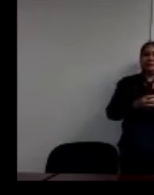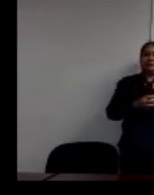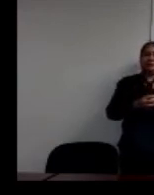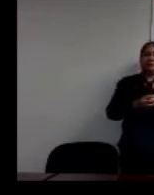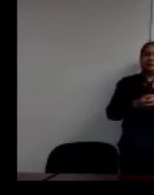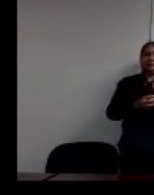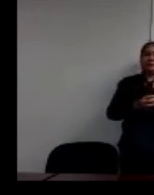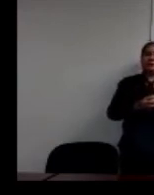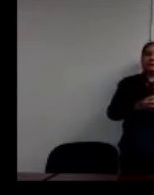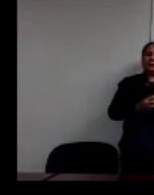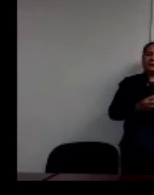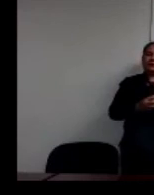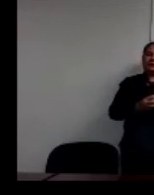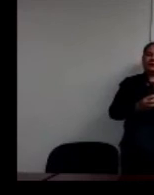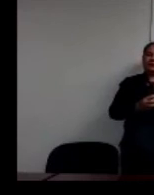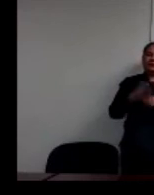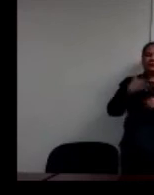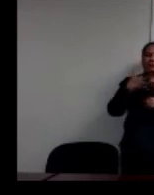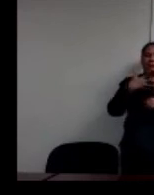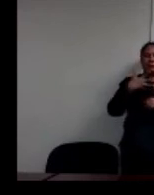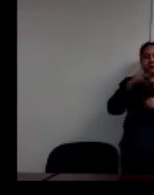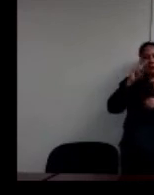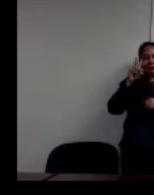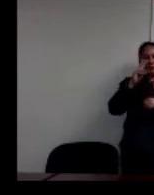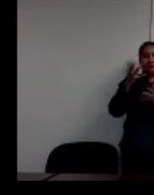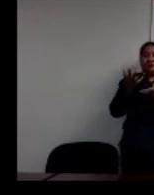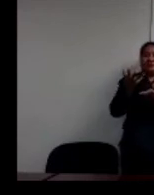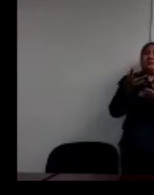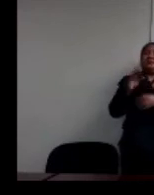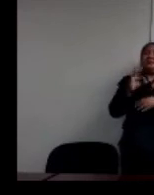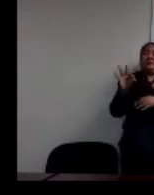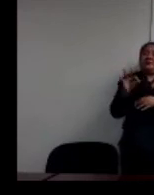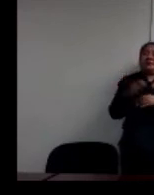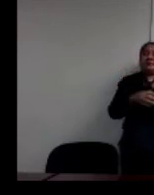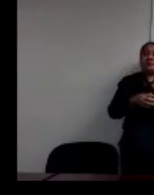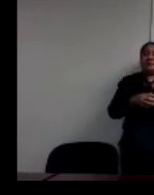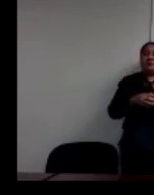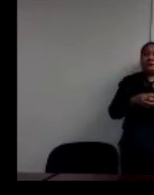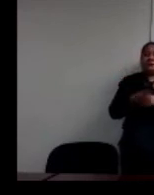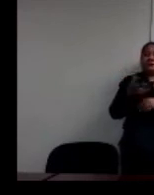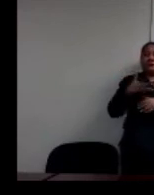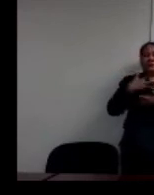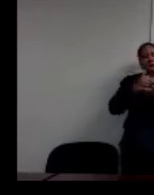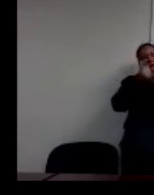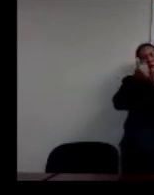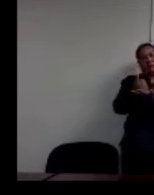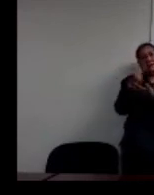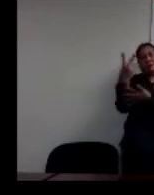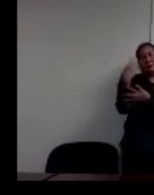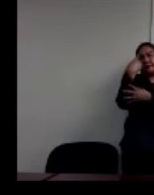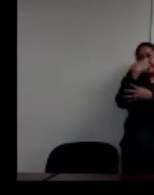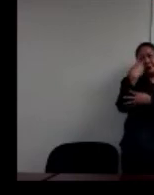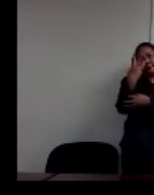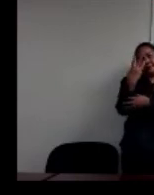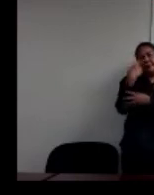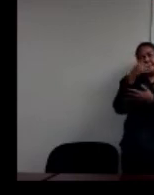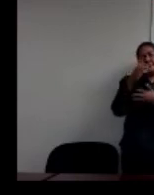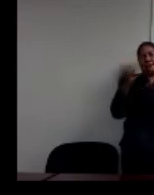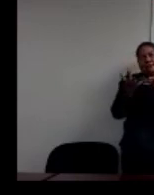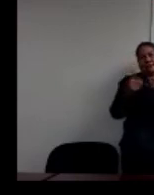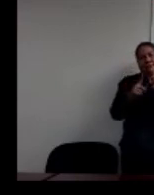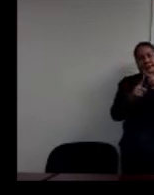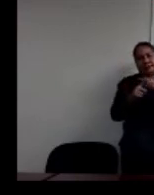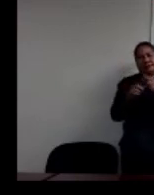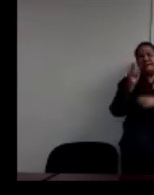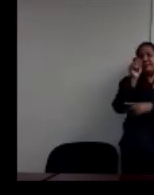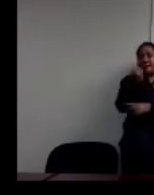las tareas que hacemos a distancia, ¿sí? Entonces, no, pues tengo que ayudarle 2 o 3 horas, 4 horas para hacer la tarea.